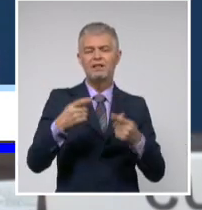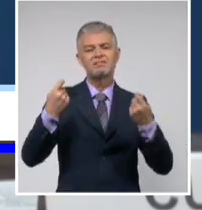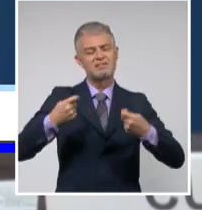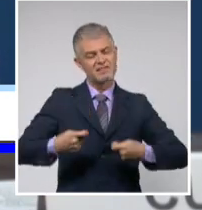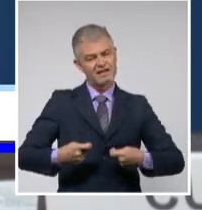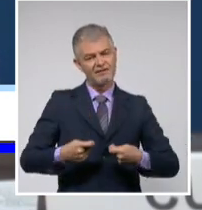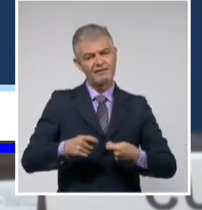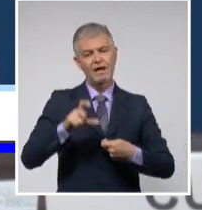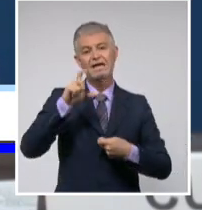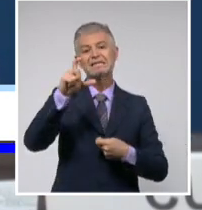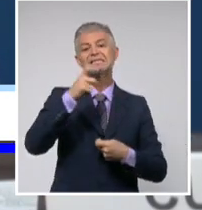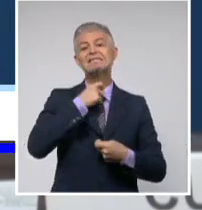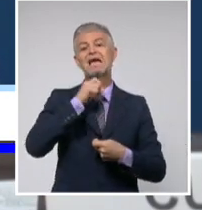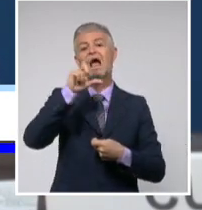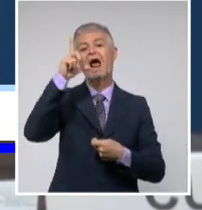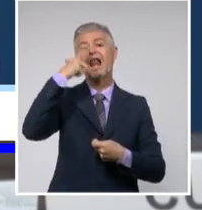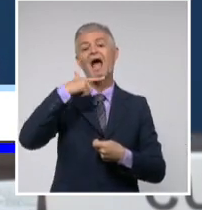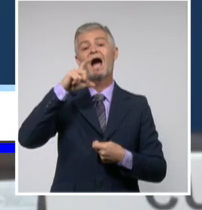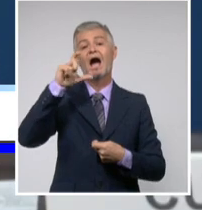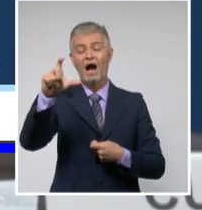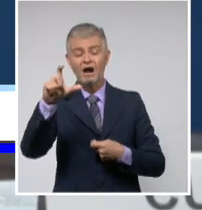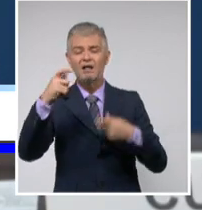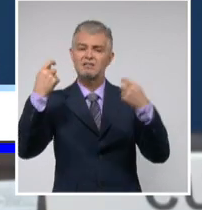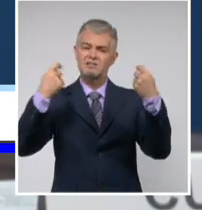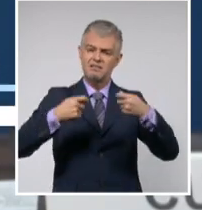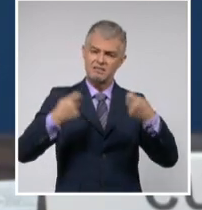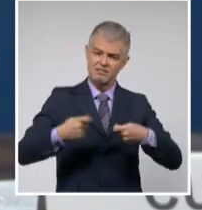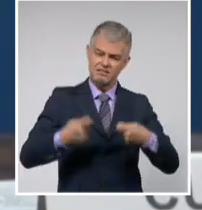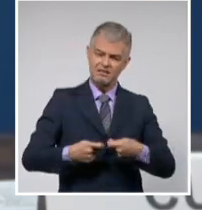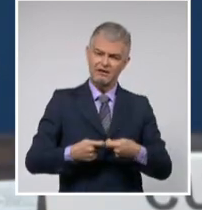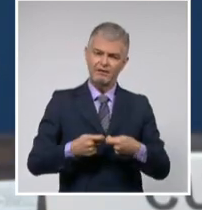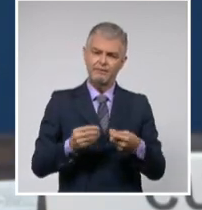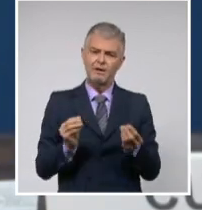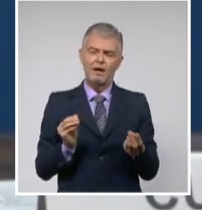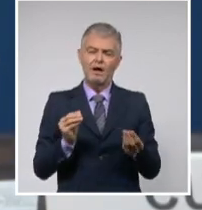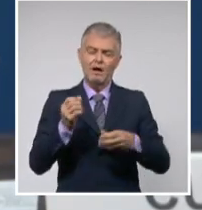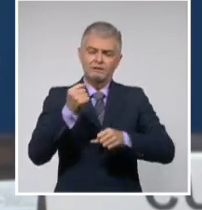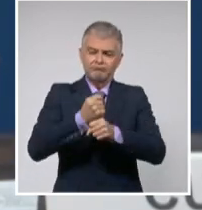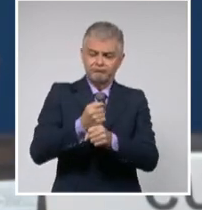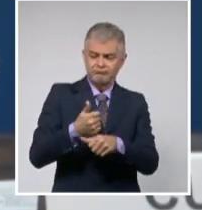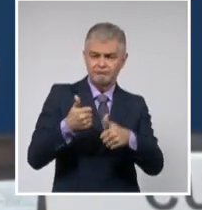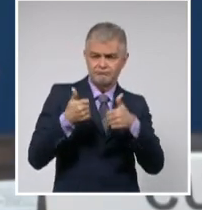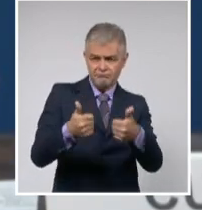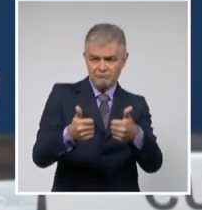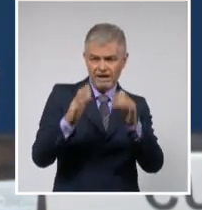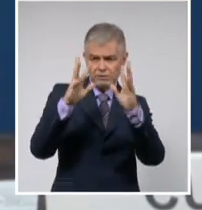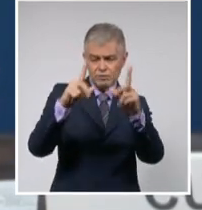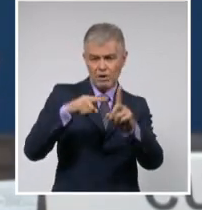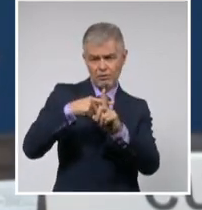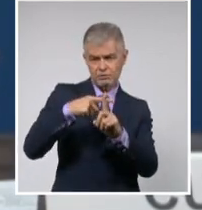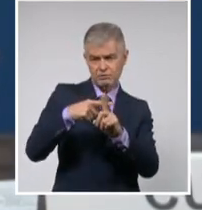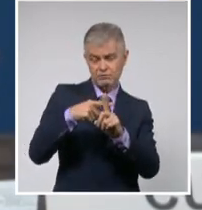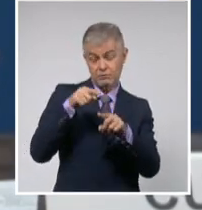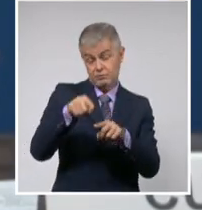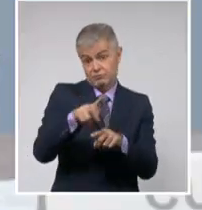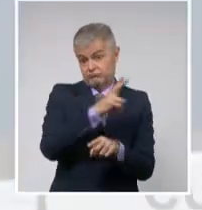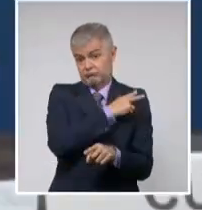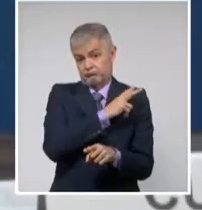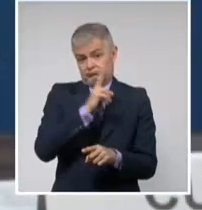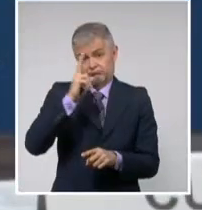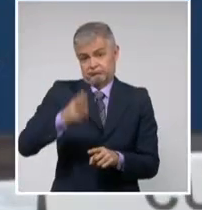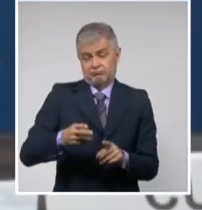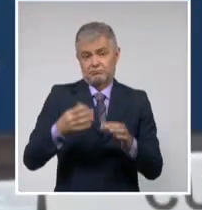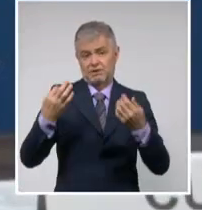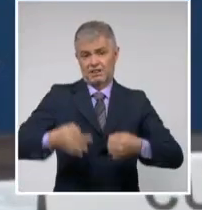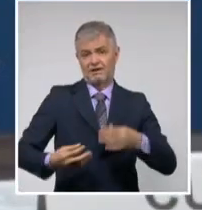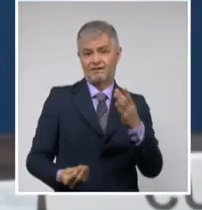foros multilaterales y organizaciones internacionales como uno de sus mandatos fundacionales.